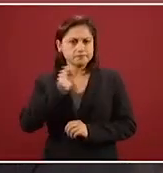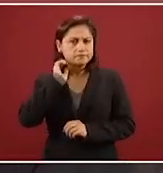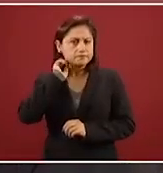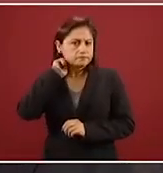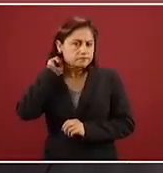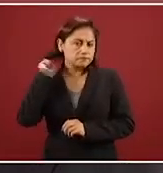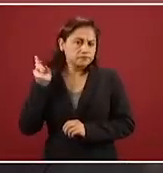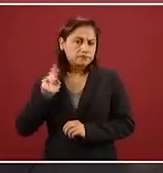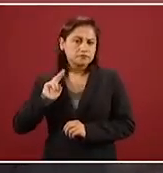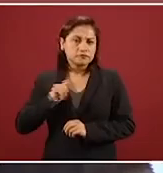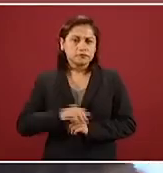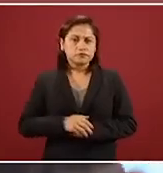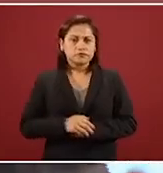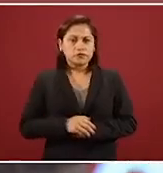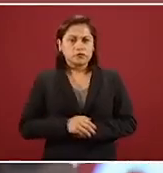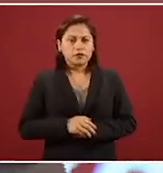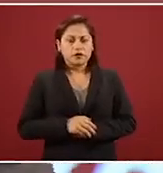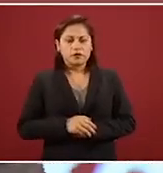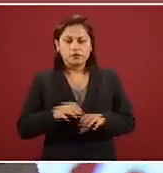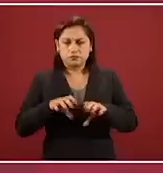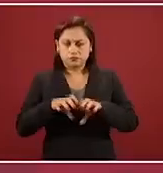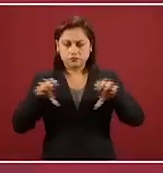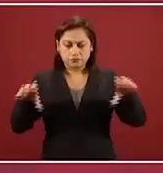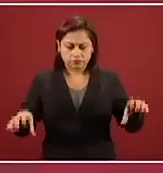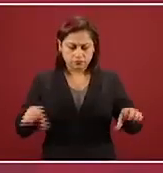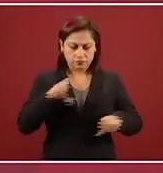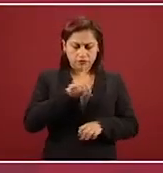tanto demócratas como republicanos,